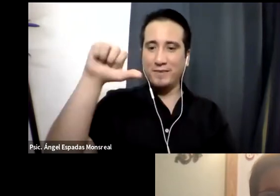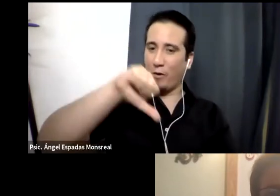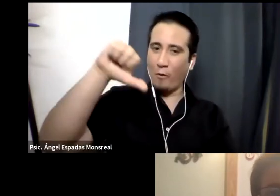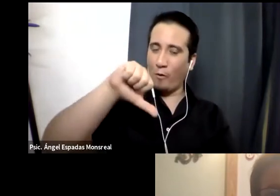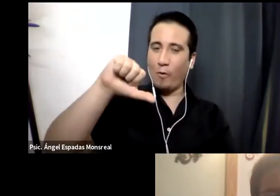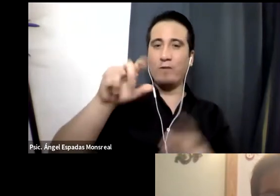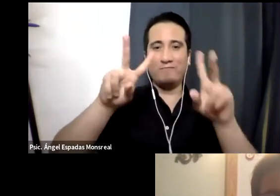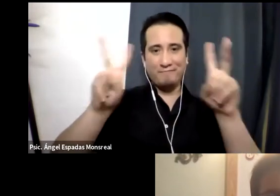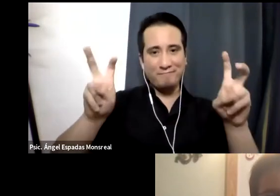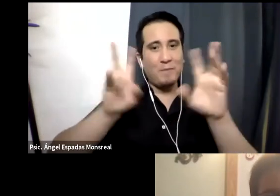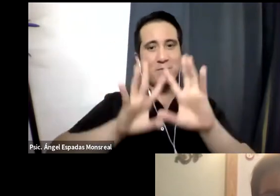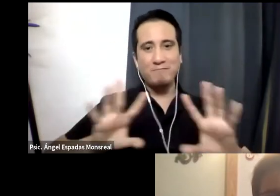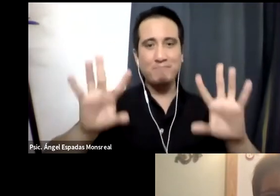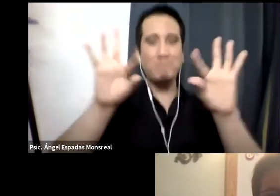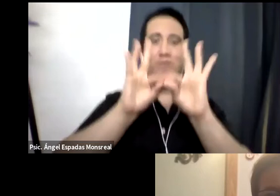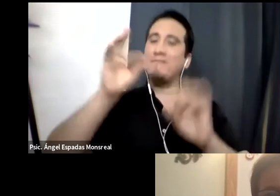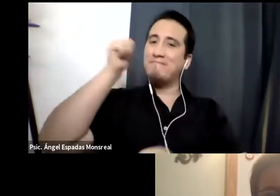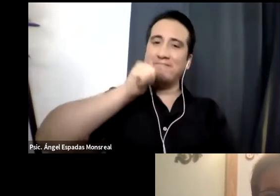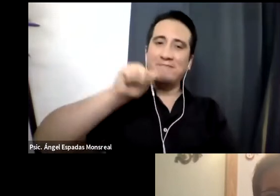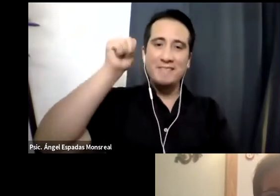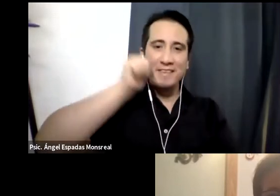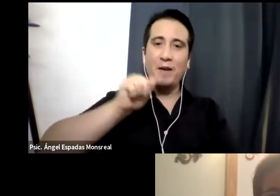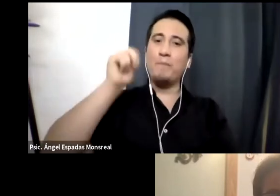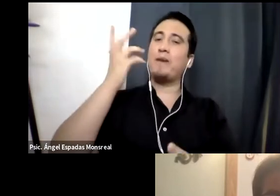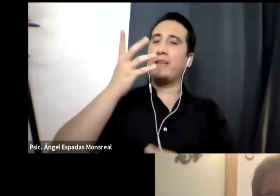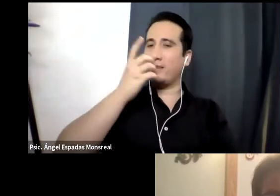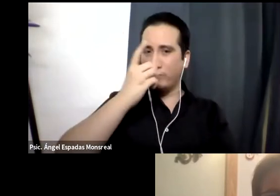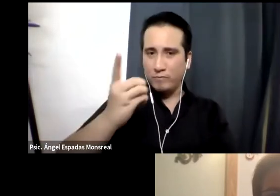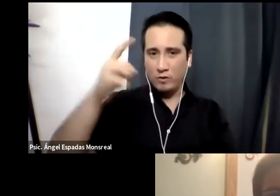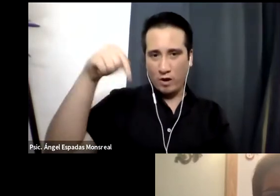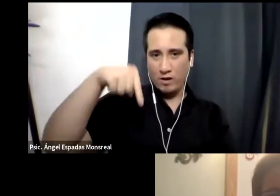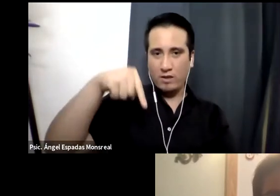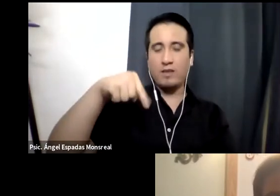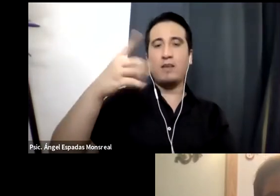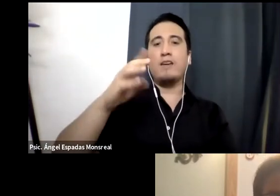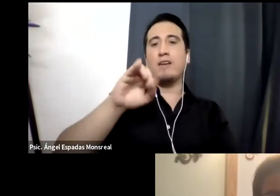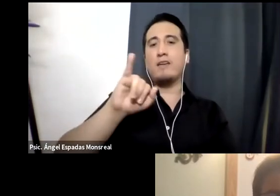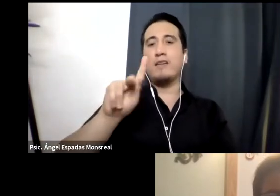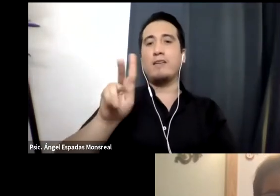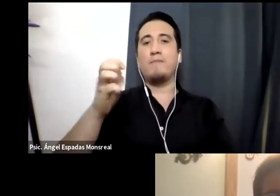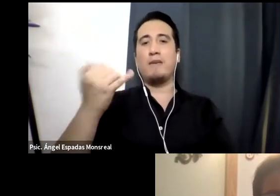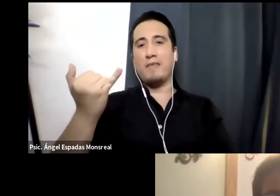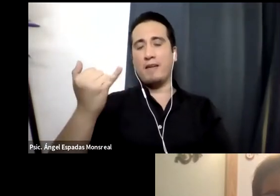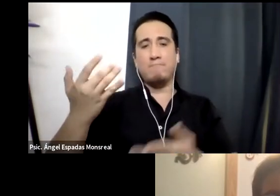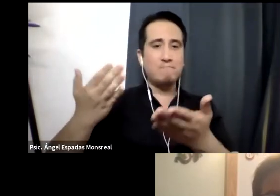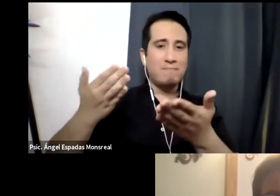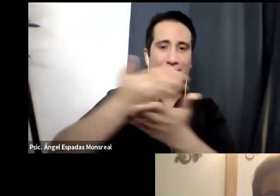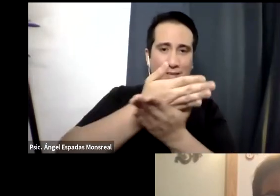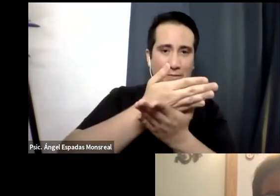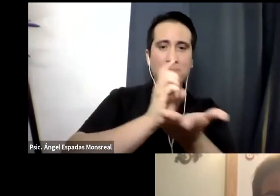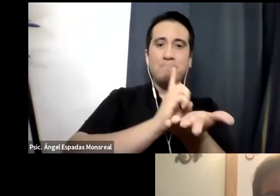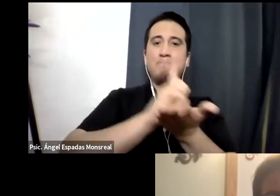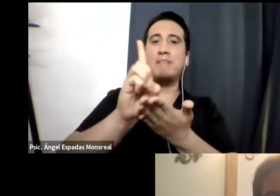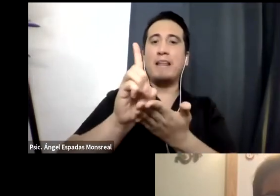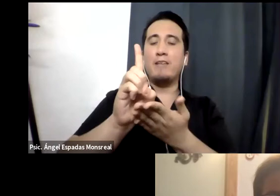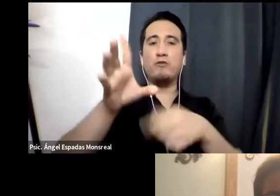tan importante. Siempre lo hemos comentado en el IPDEI, la accesibilidad es el derecho llave que permite